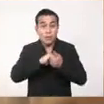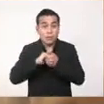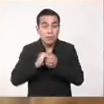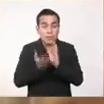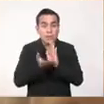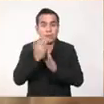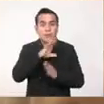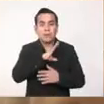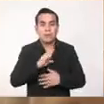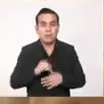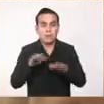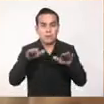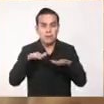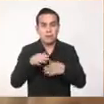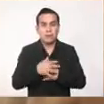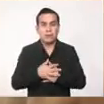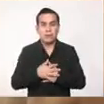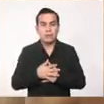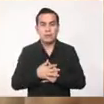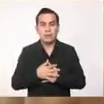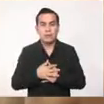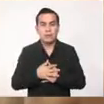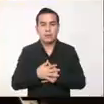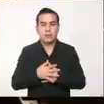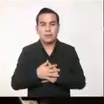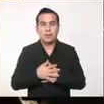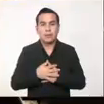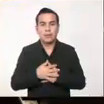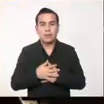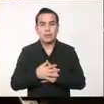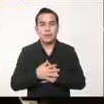de este país. Muchas gracias. Muchas gracias, Nuncio.